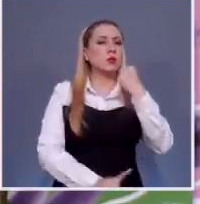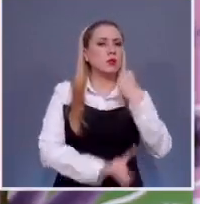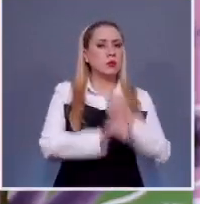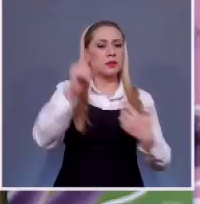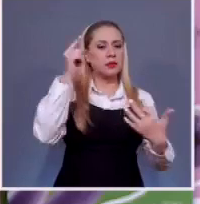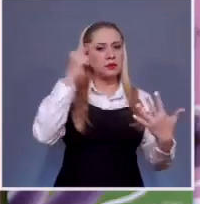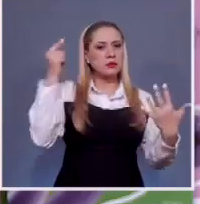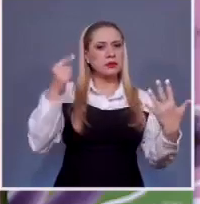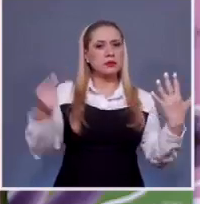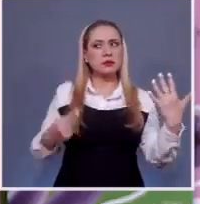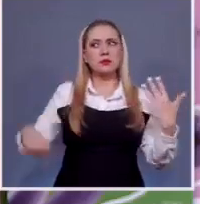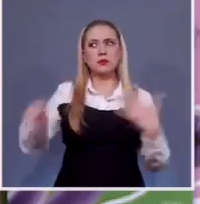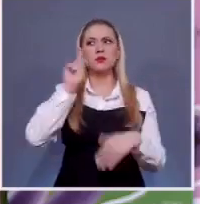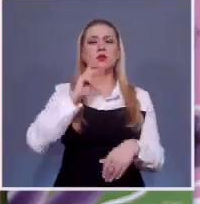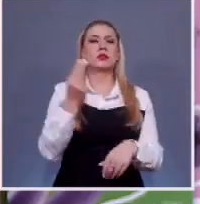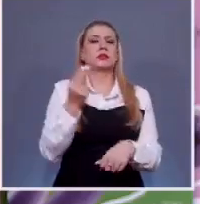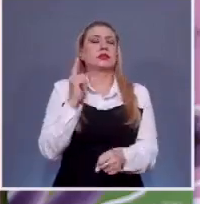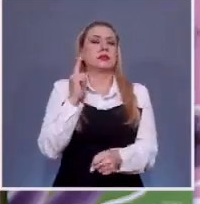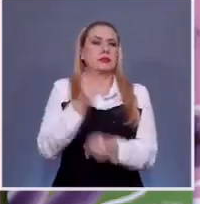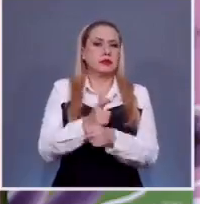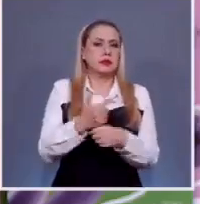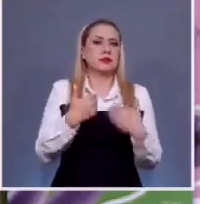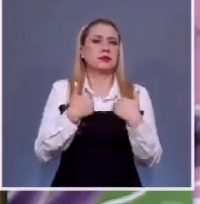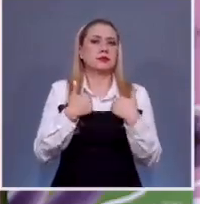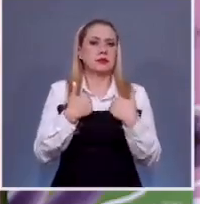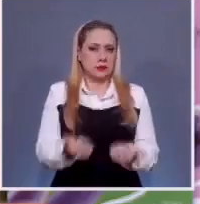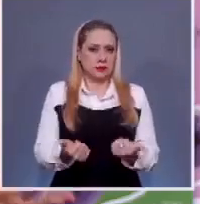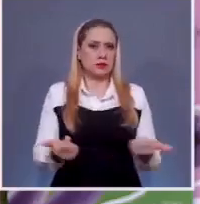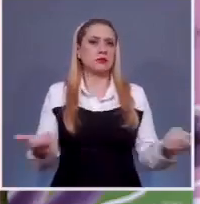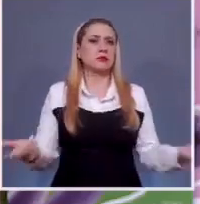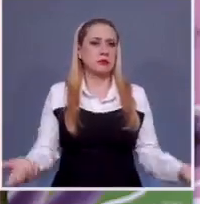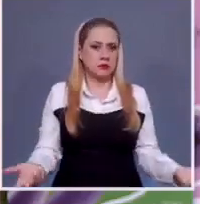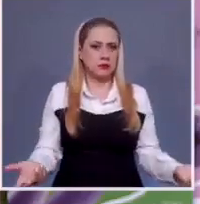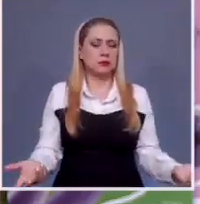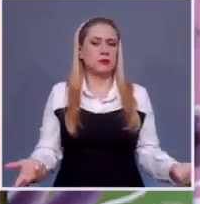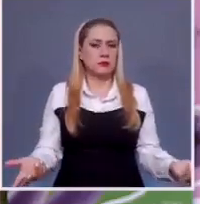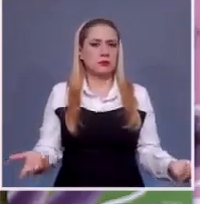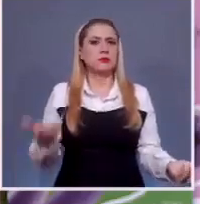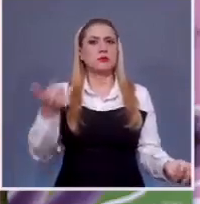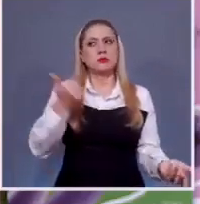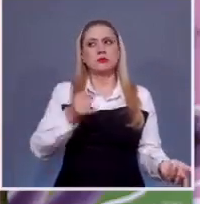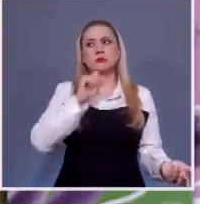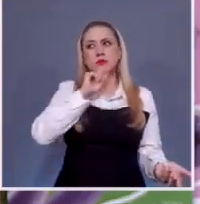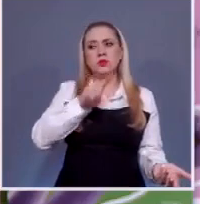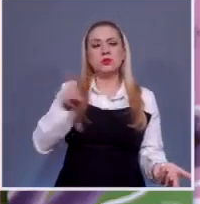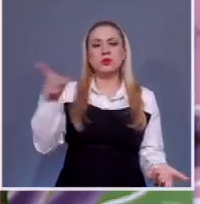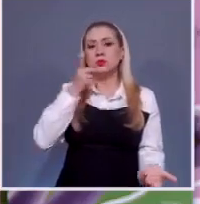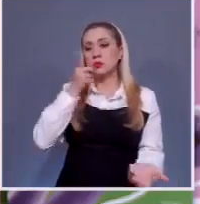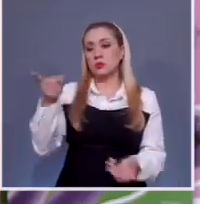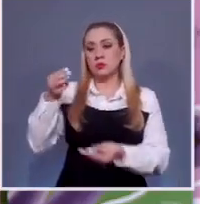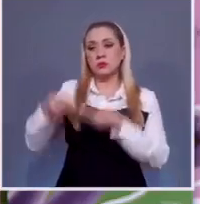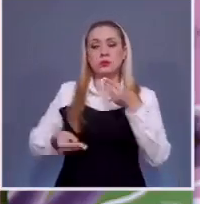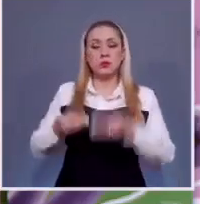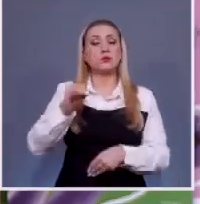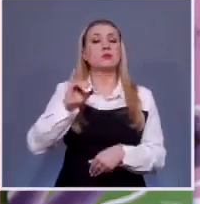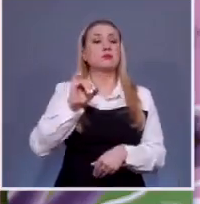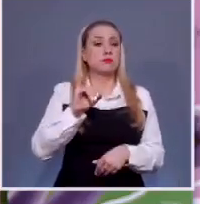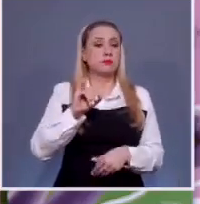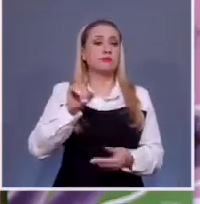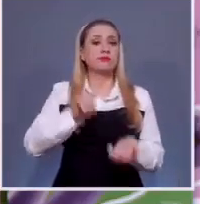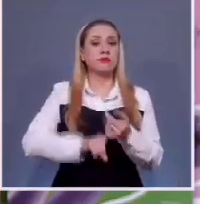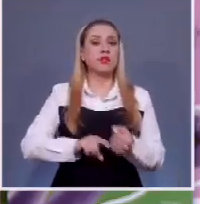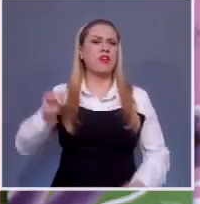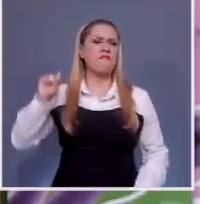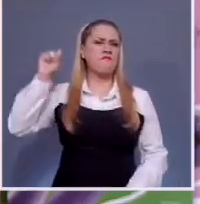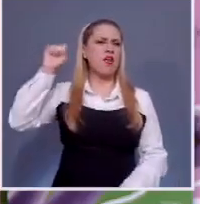mujeres, ¿no? Y las personas con capacidad de gestar, porque sí, es crucial y como mencionaba la magistrada, sí ha sido un tema que desde los feminismos hemos estado